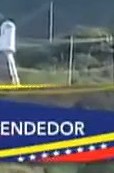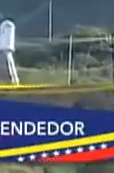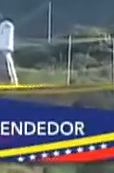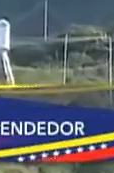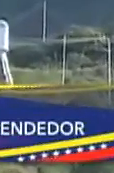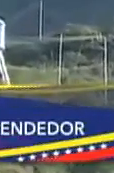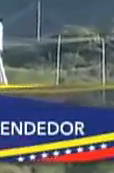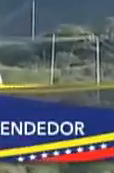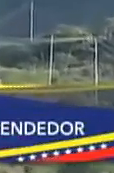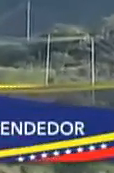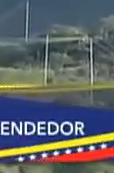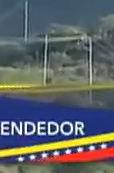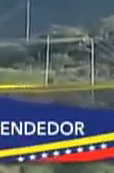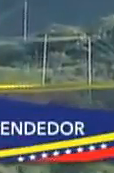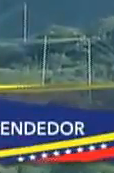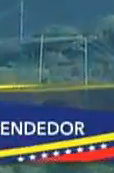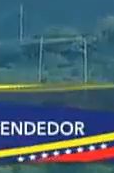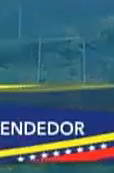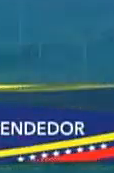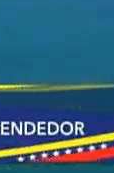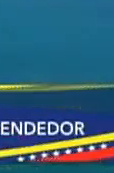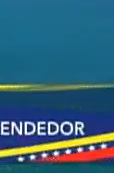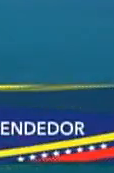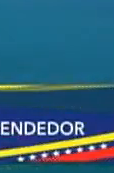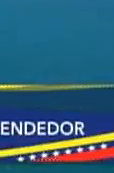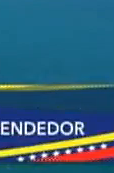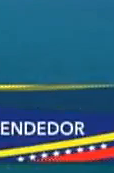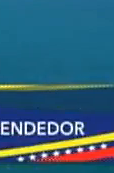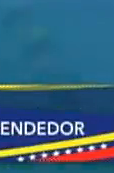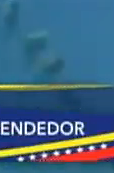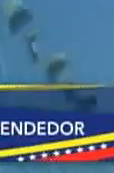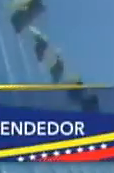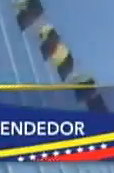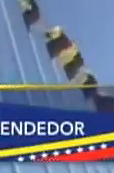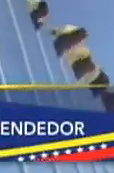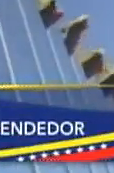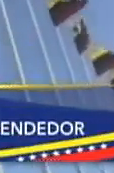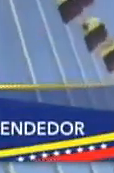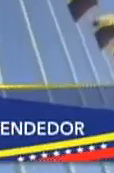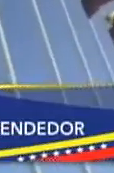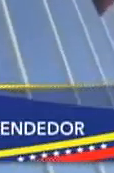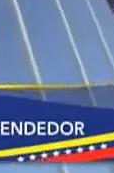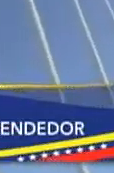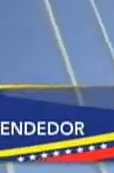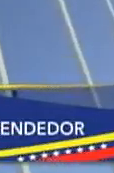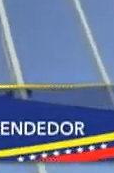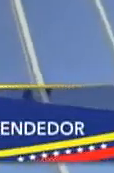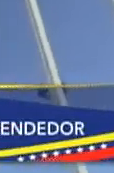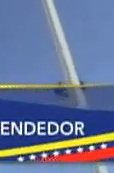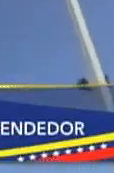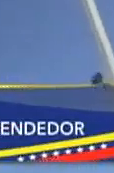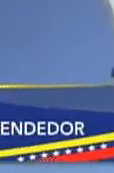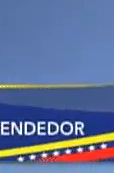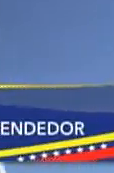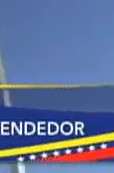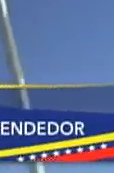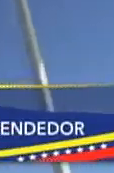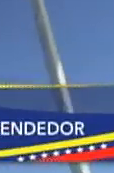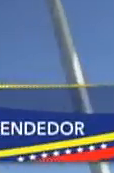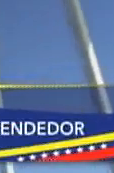un recuento histórico de lo que es la puesta en marcha del 18º motor de la agenda